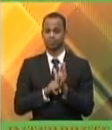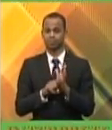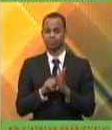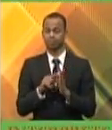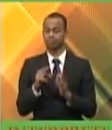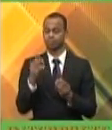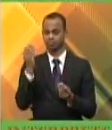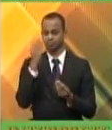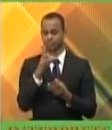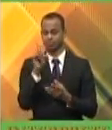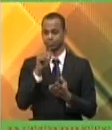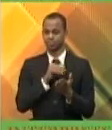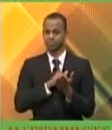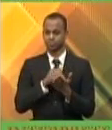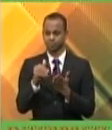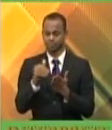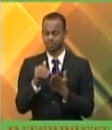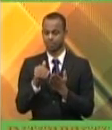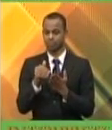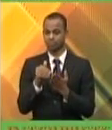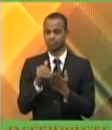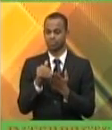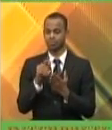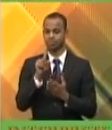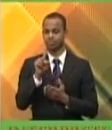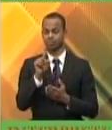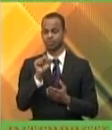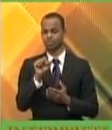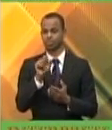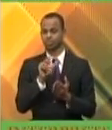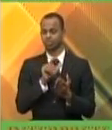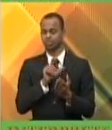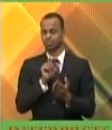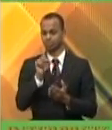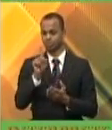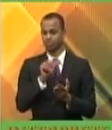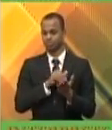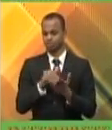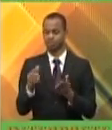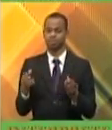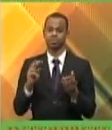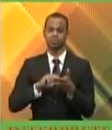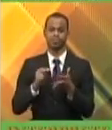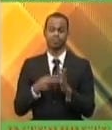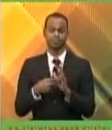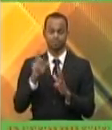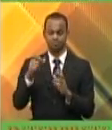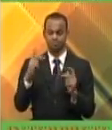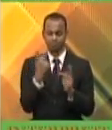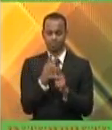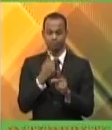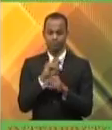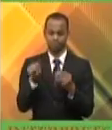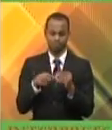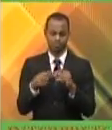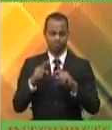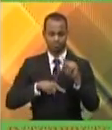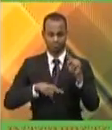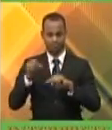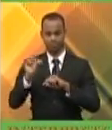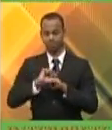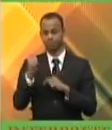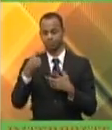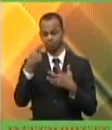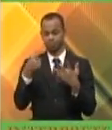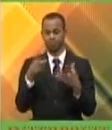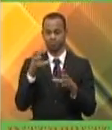un millón 1.1 hace 1.2 osea que habría que también el tema de la estadística que es otro